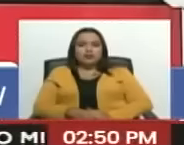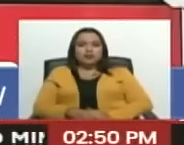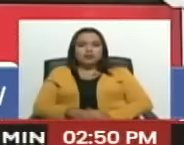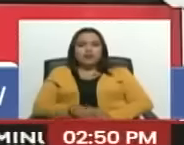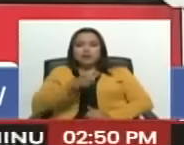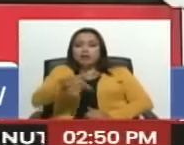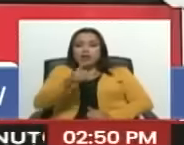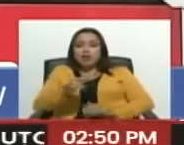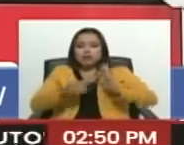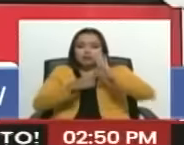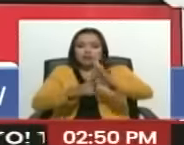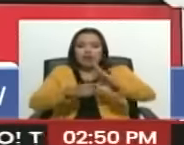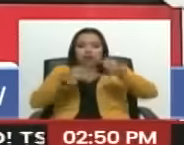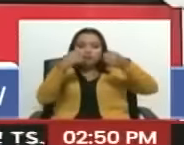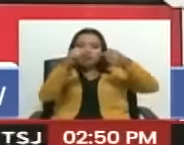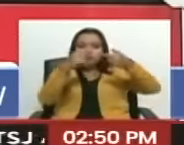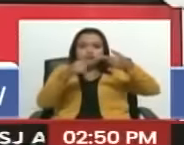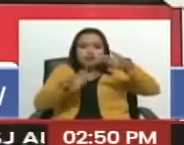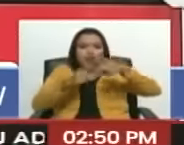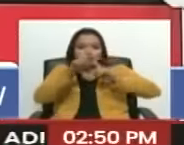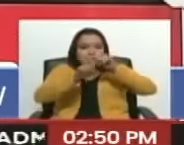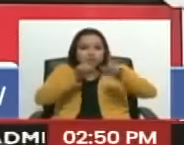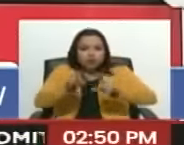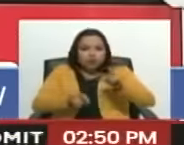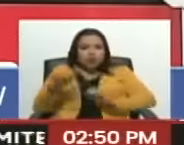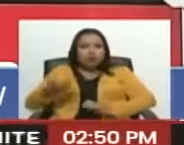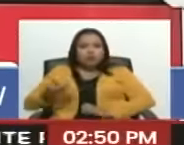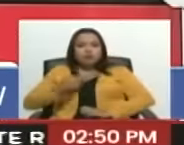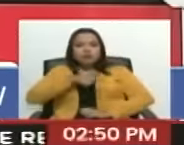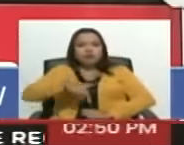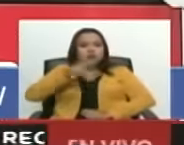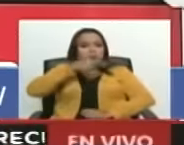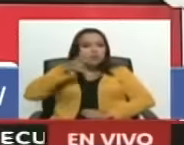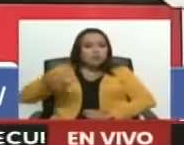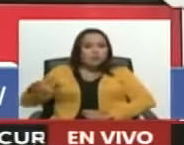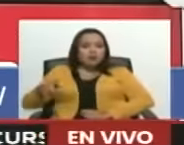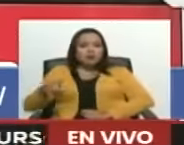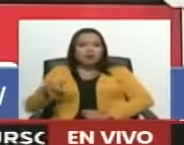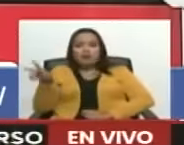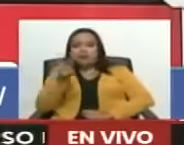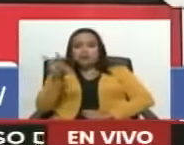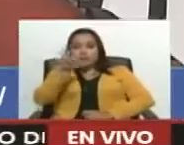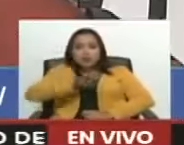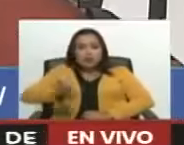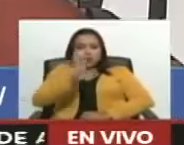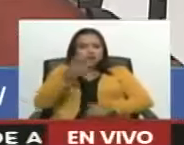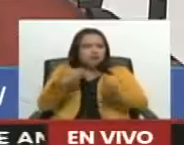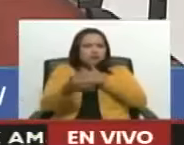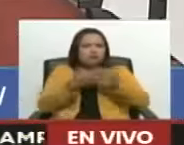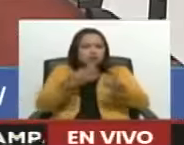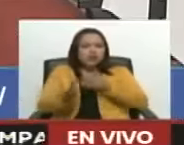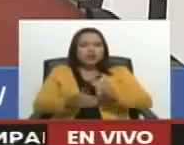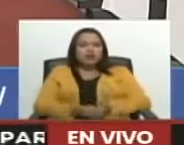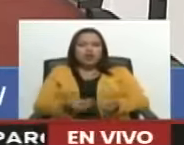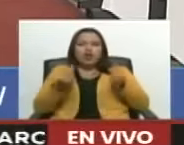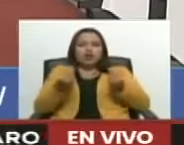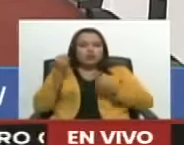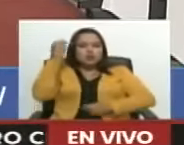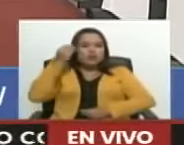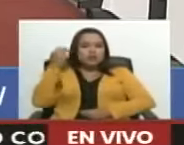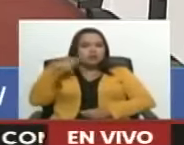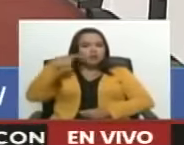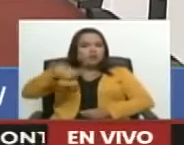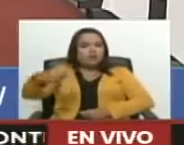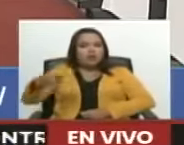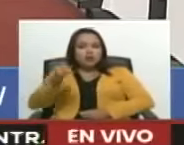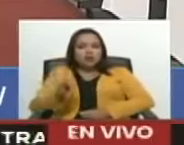las preguntas que es importante que nuestro pueblo, el pueblo venezolano, independientemente de la postura política que tengan,